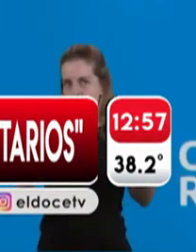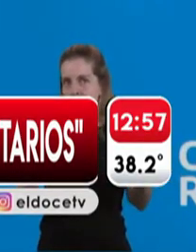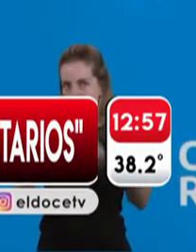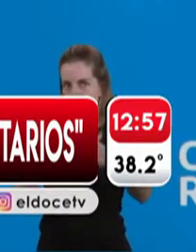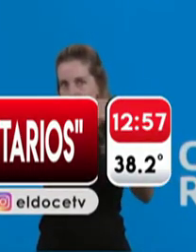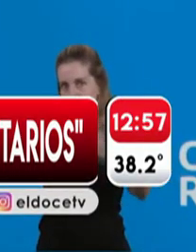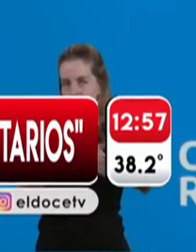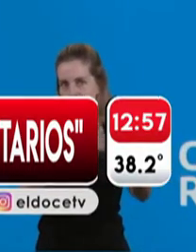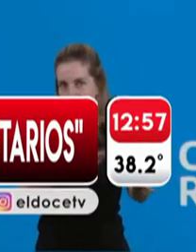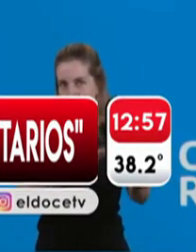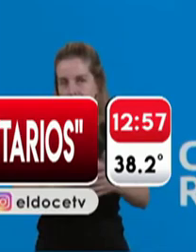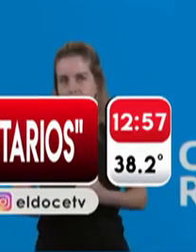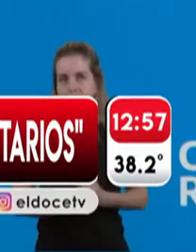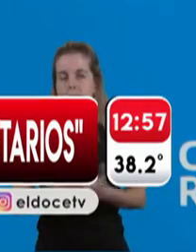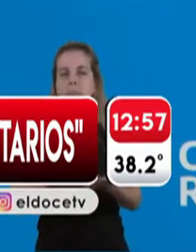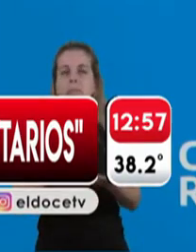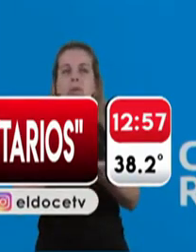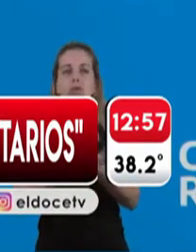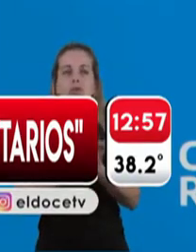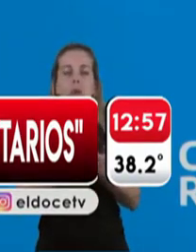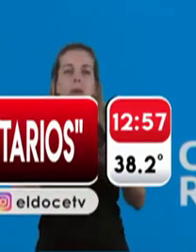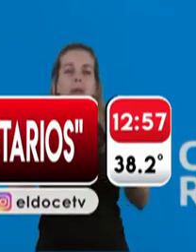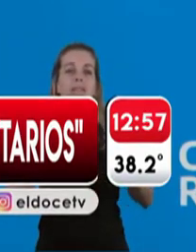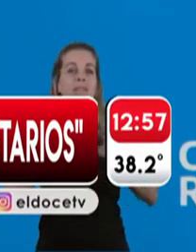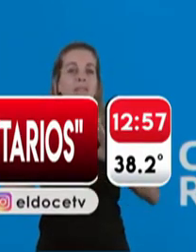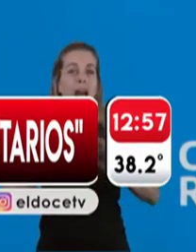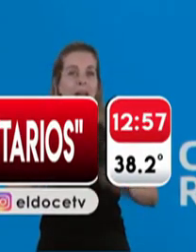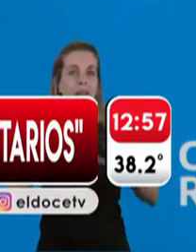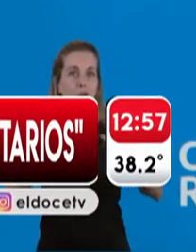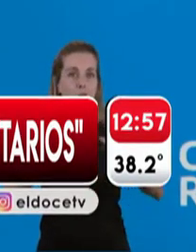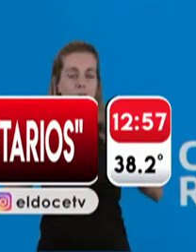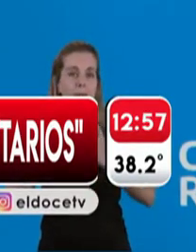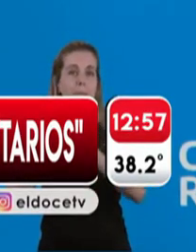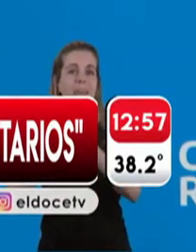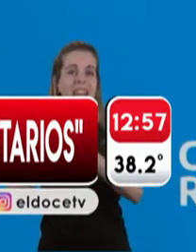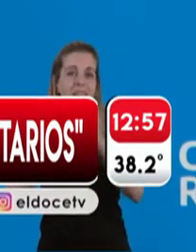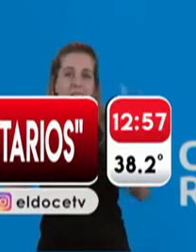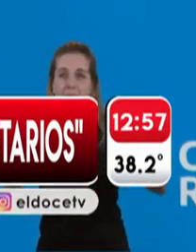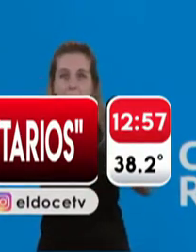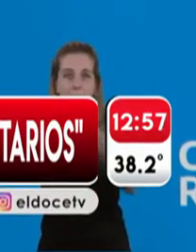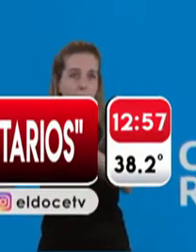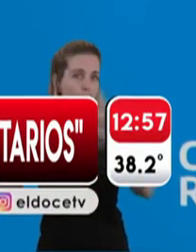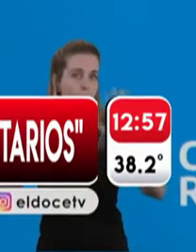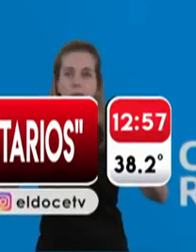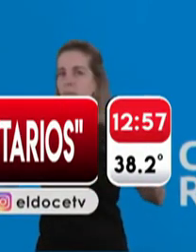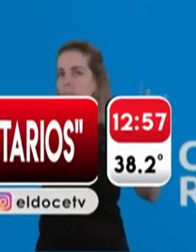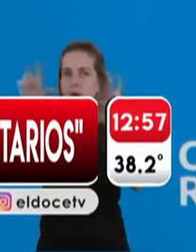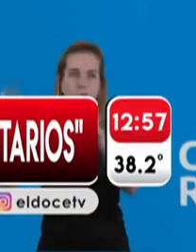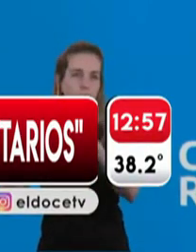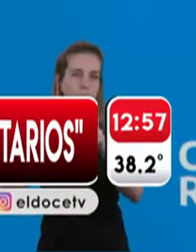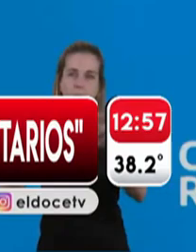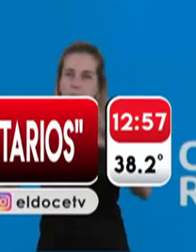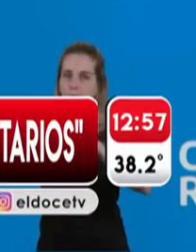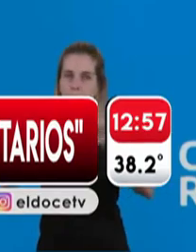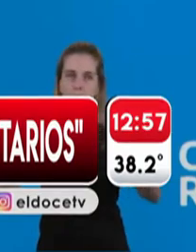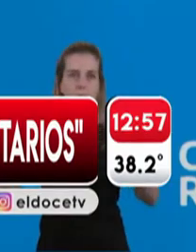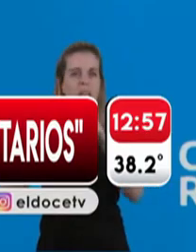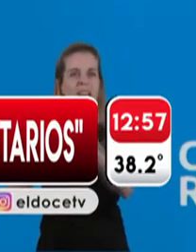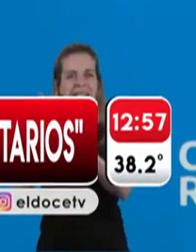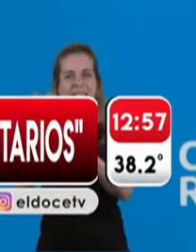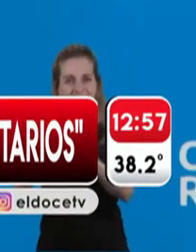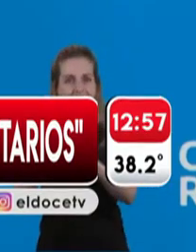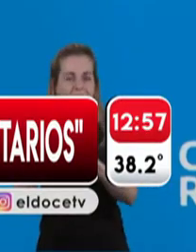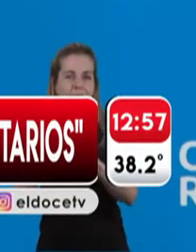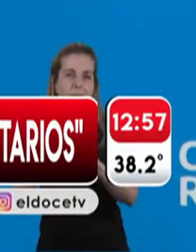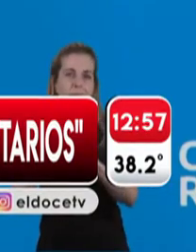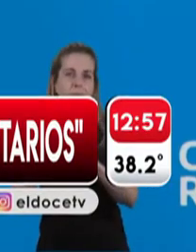llevando adelante. Sobre los días de vacaciones que se tomen los funcionarios, corresponden a otra conversación y ya he respondido más de una vez